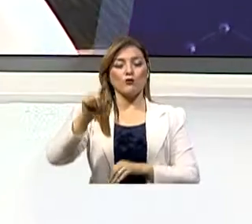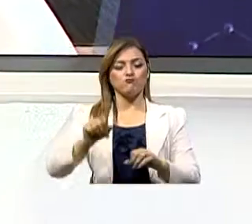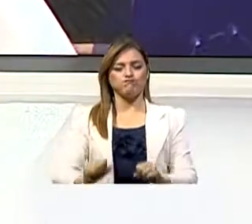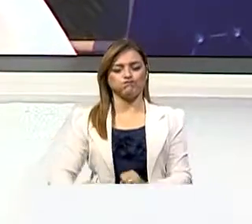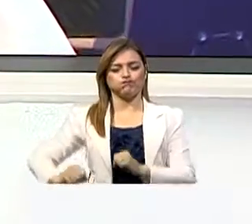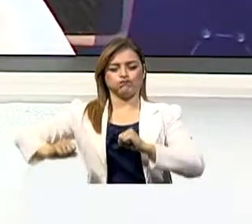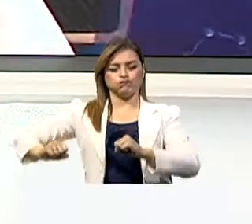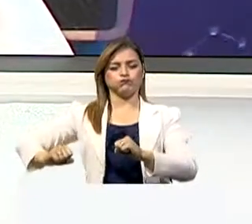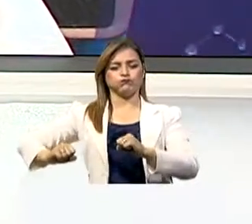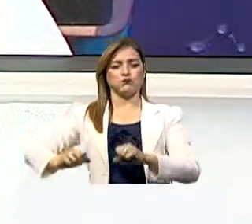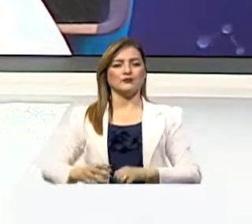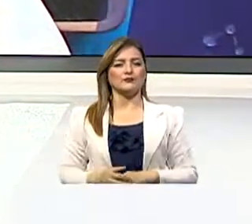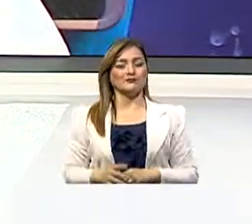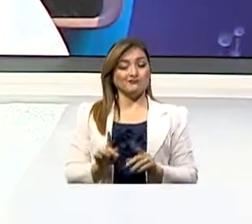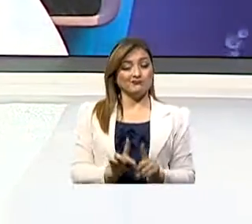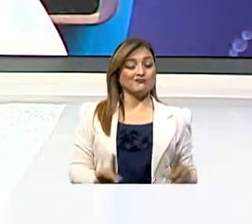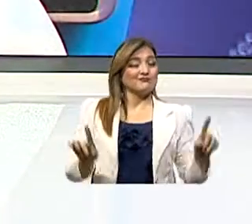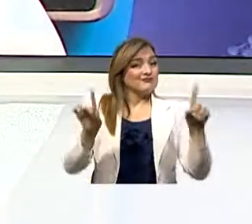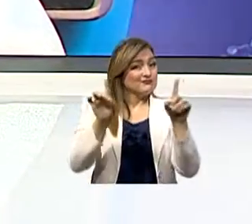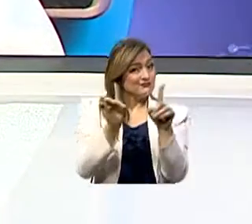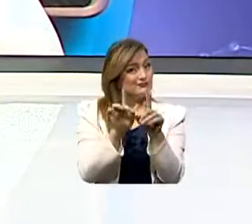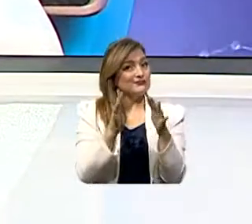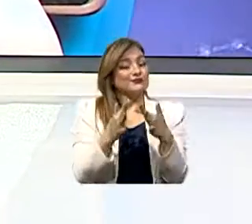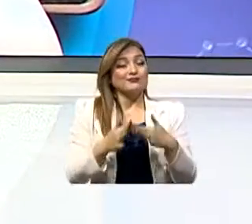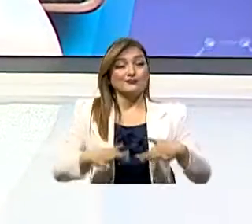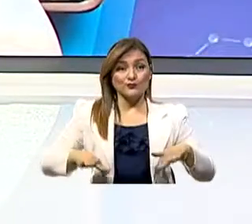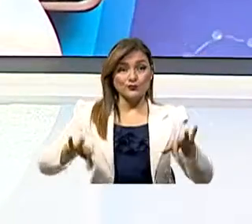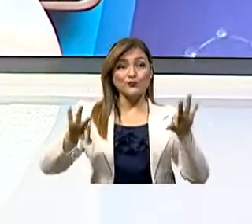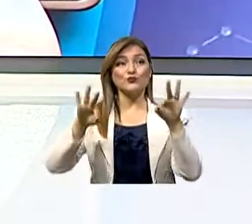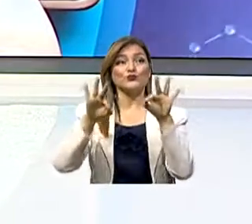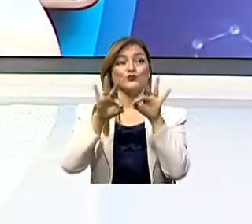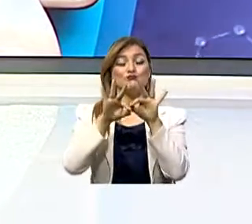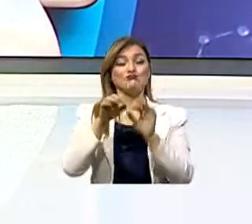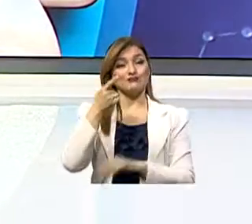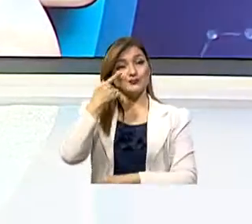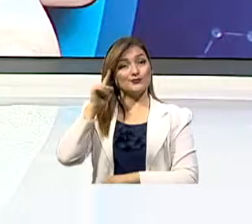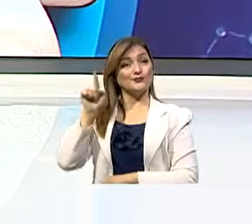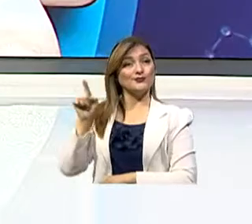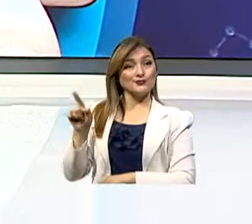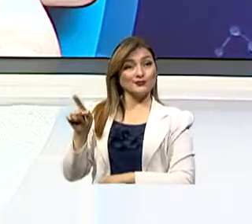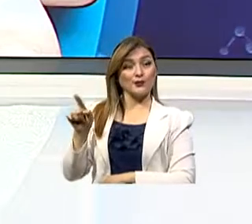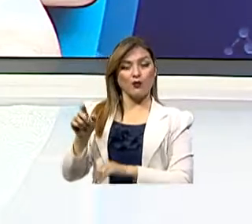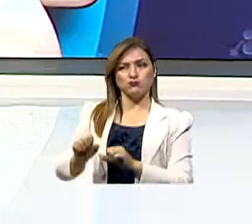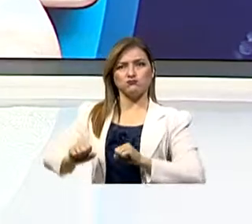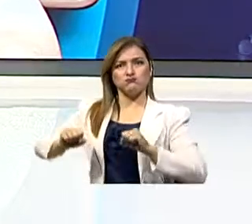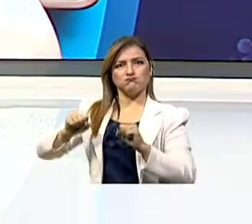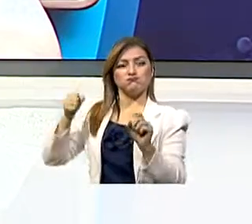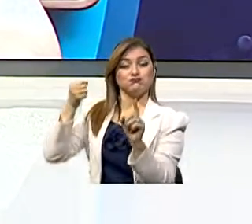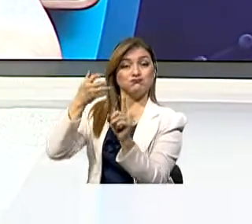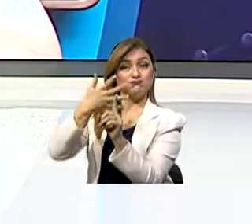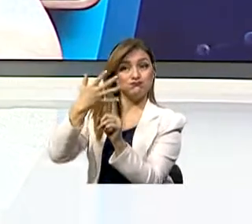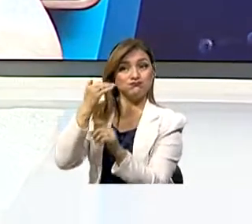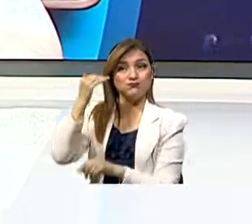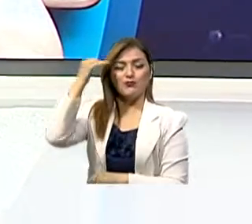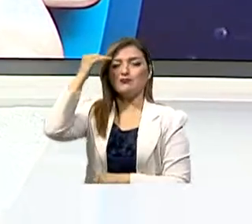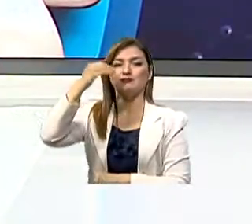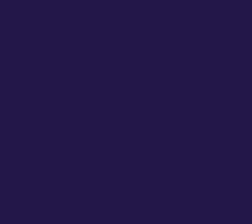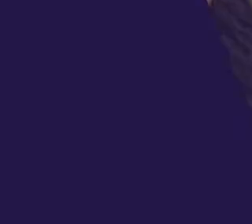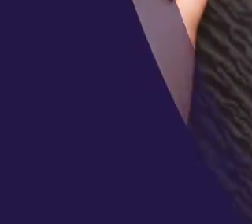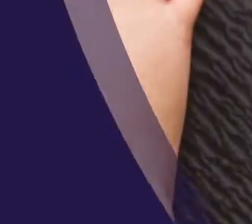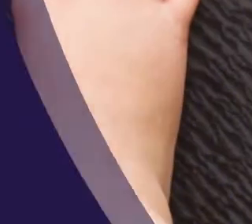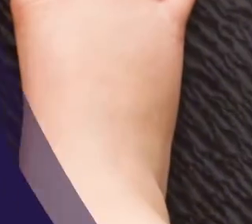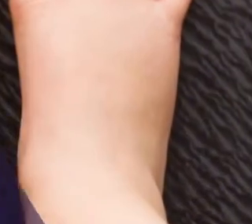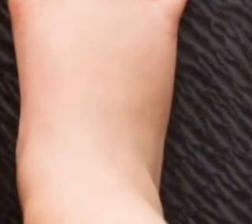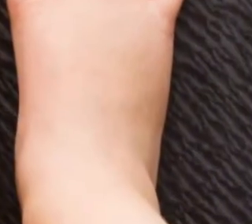vean ustedes que estos datos son sumamente importantes fíjense ustedes que no solo la obesidad afecta a los adultos ya los niños más de